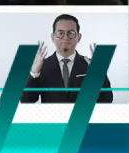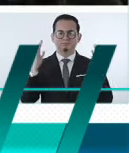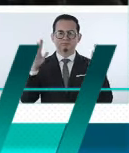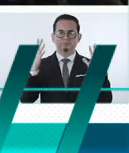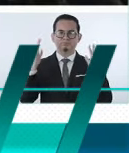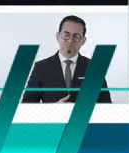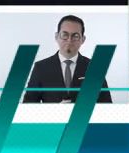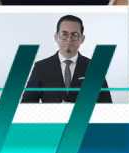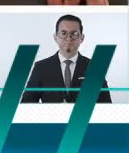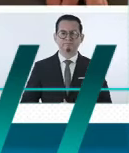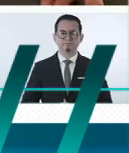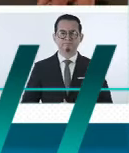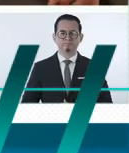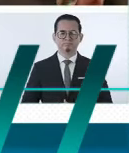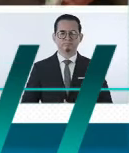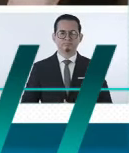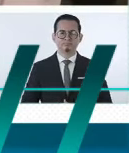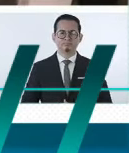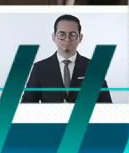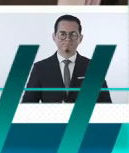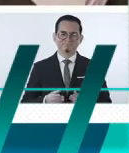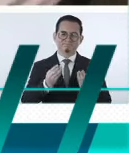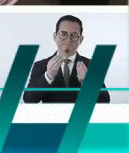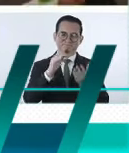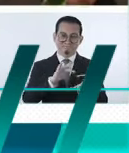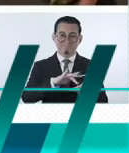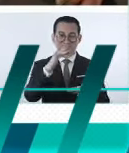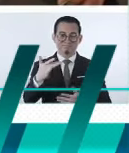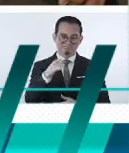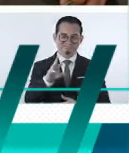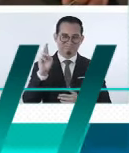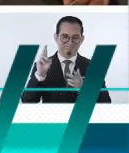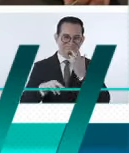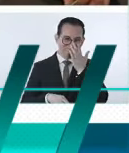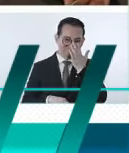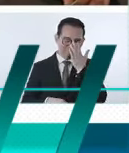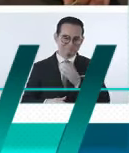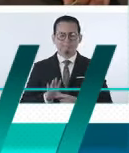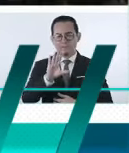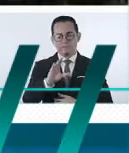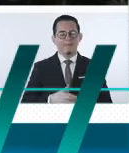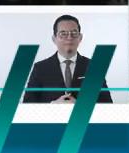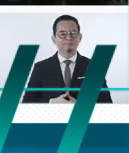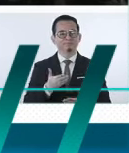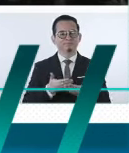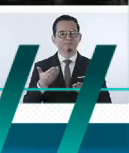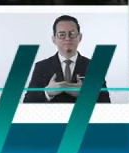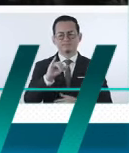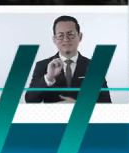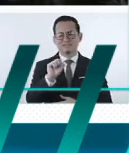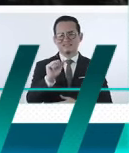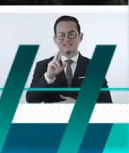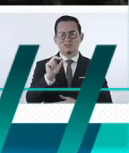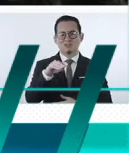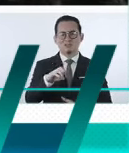vendiéndole balasto de mala calidad a la Sedena para que haga, y bueno, a las empresas para que hagan, para que se pongan las